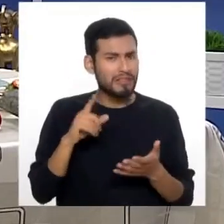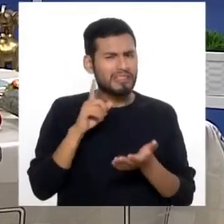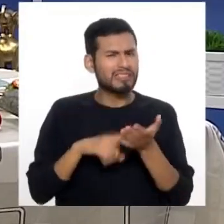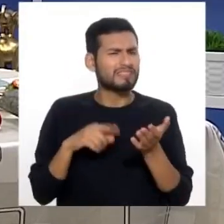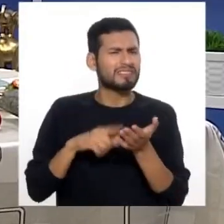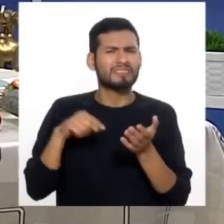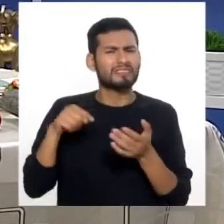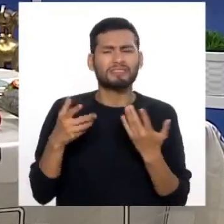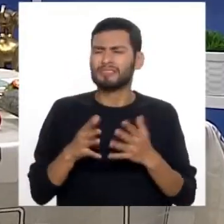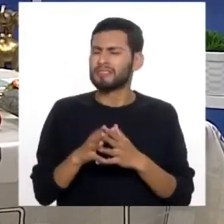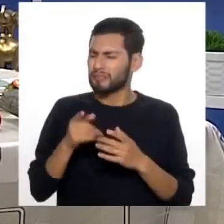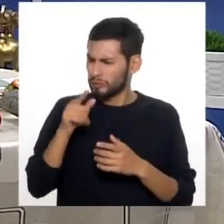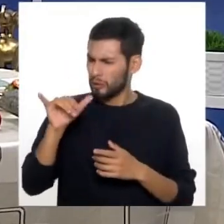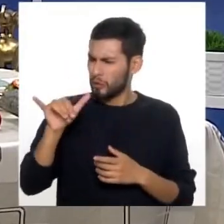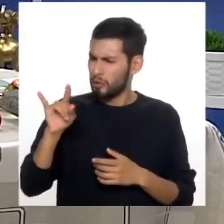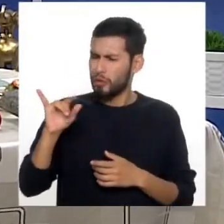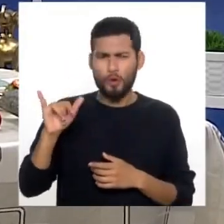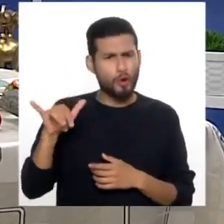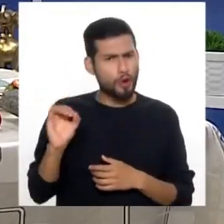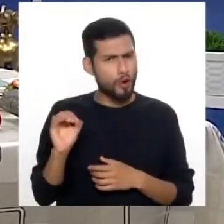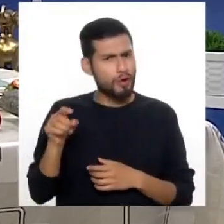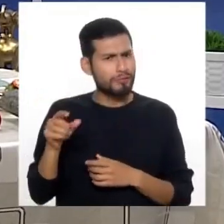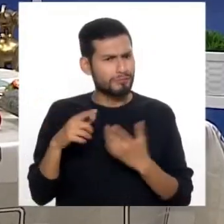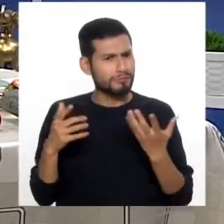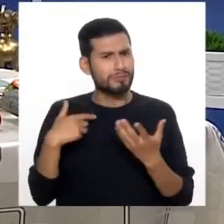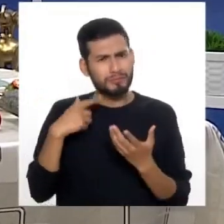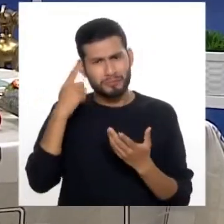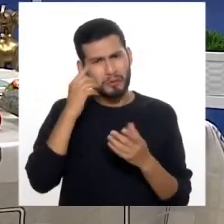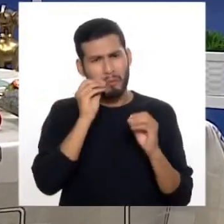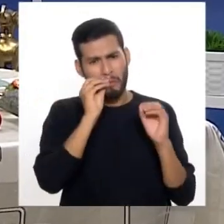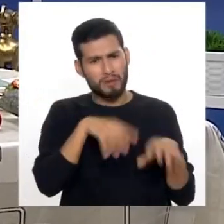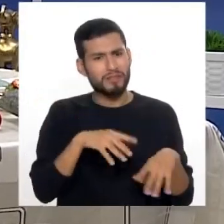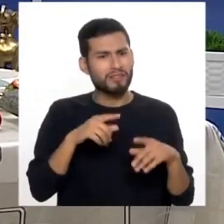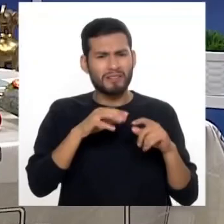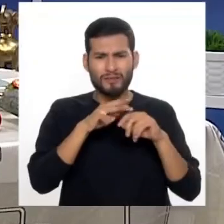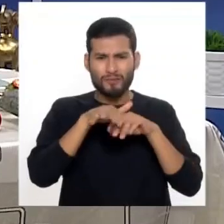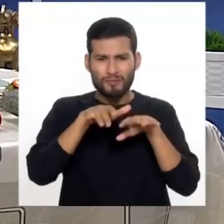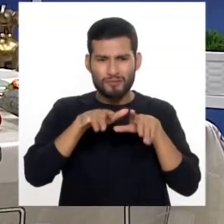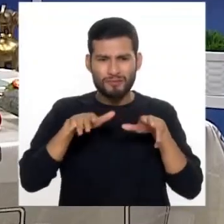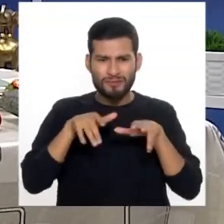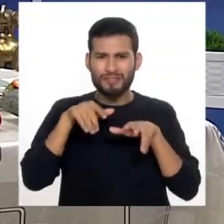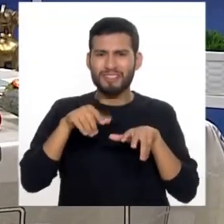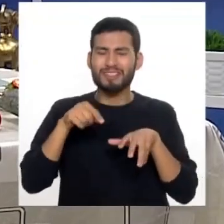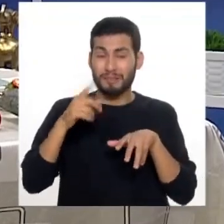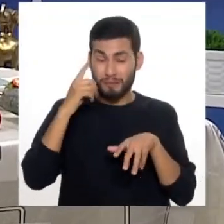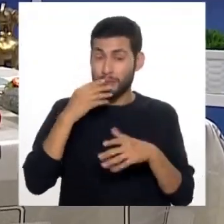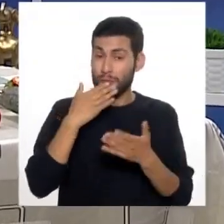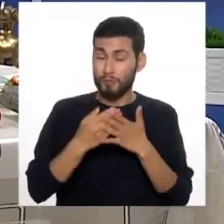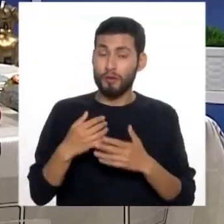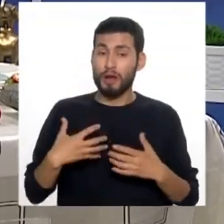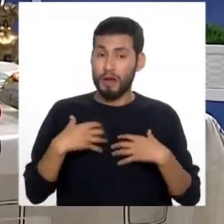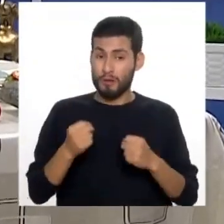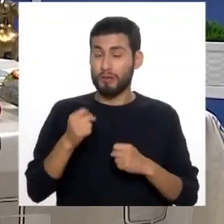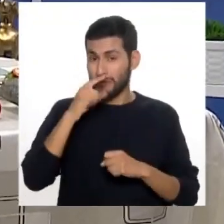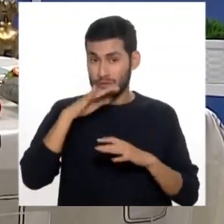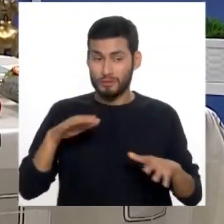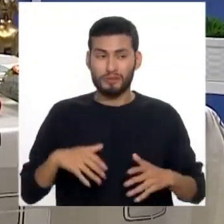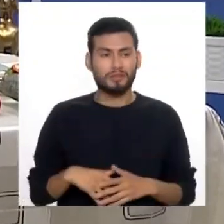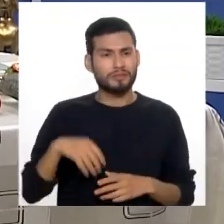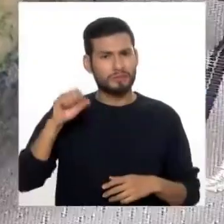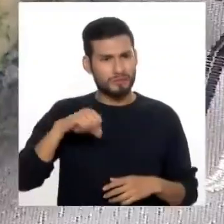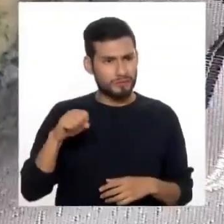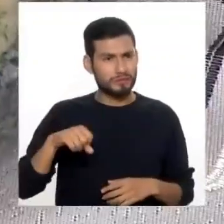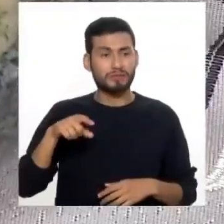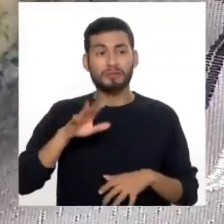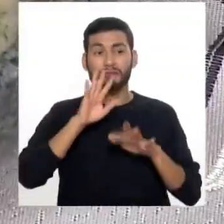el secreto? Y con el yuyo, ¿no? Que a veces se deja de lado, pero es muy nutritivo, por ejemplo, para los niños. Exacto, mire,